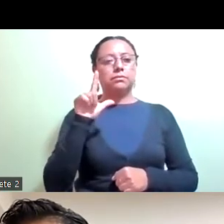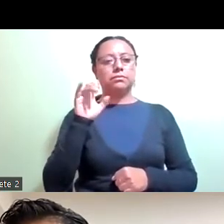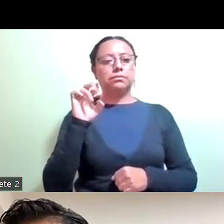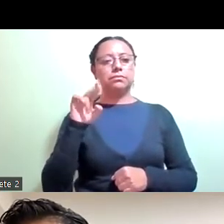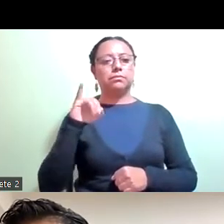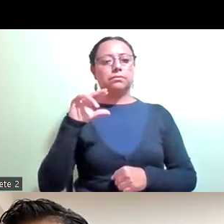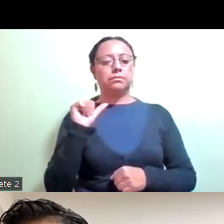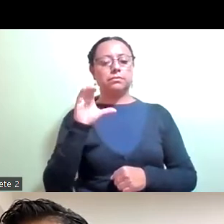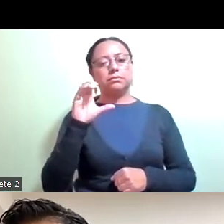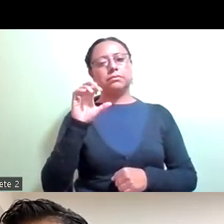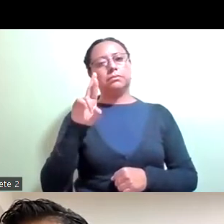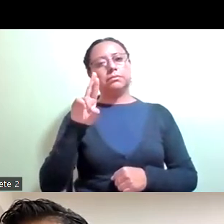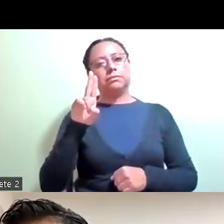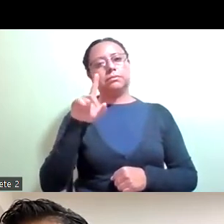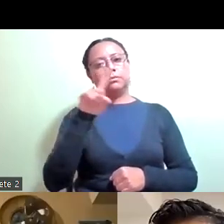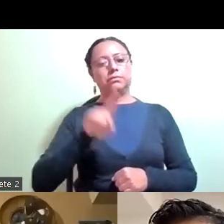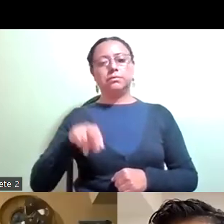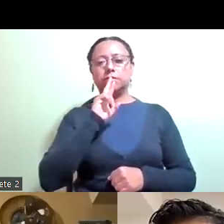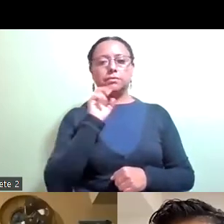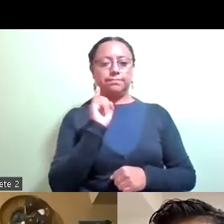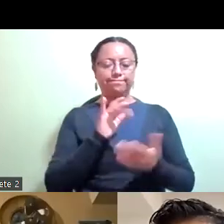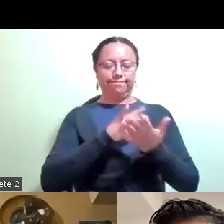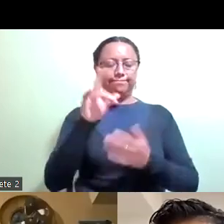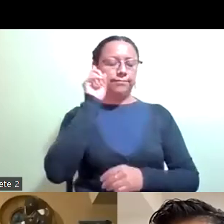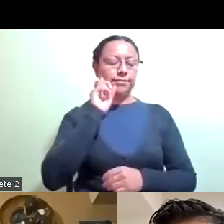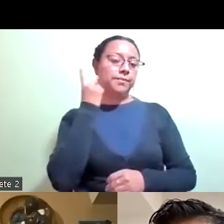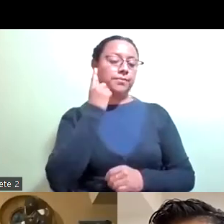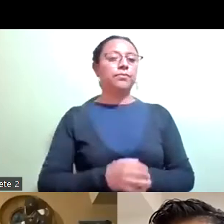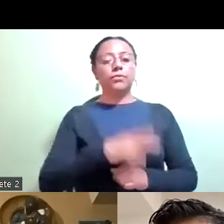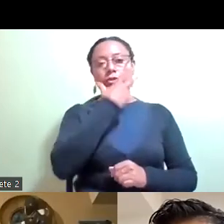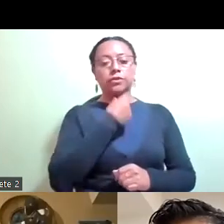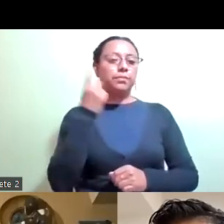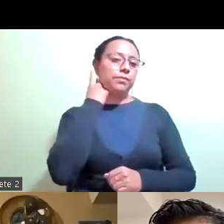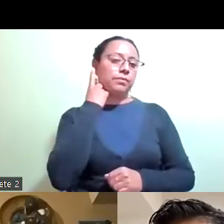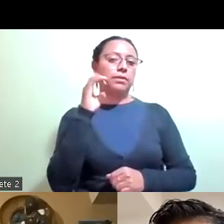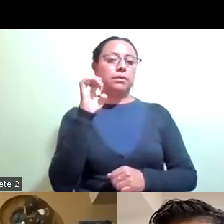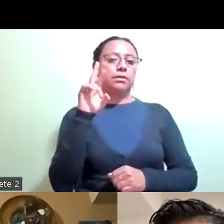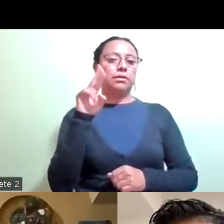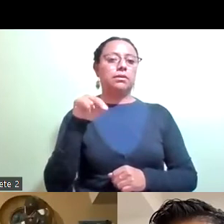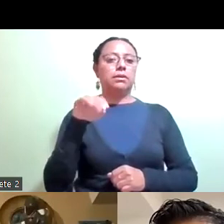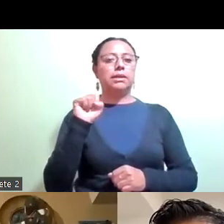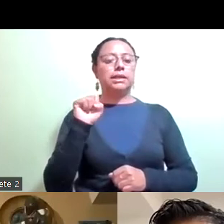favor. Gracias, diputada. Diputado Ernesto Alarcón Jiménez.